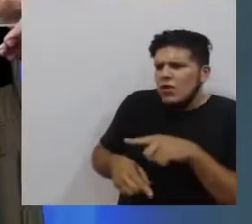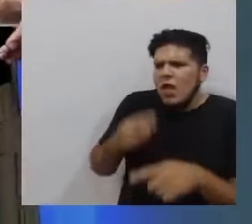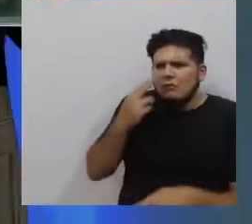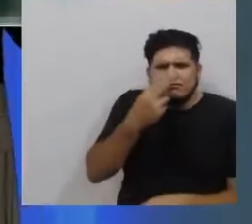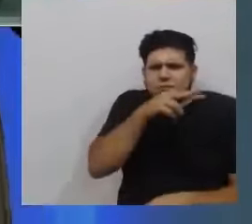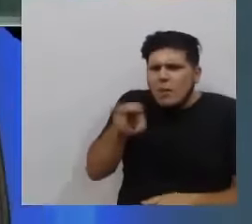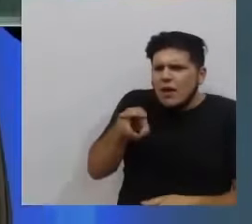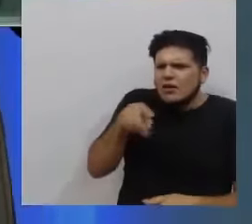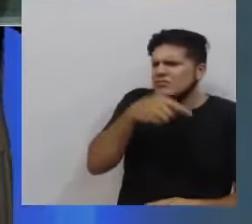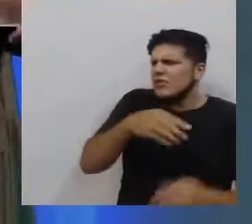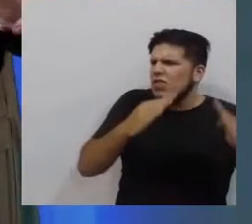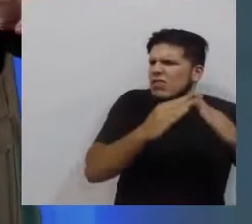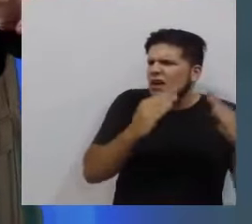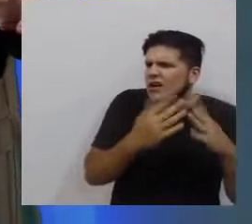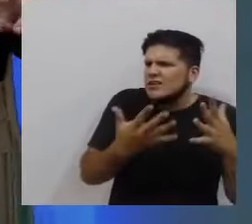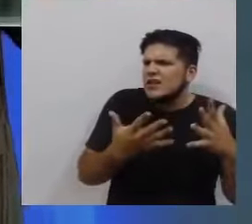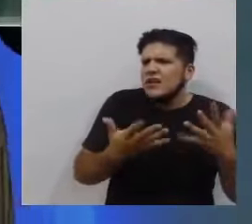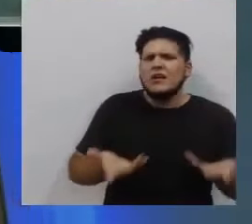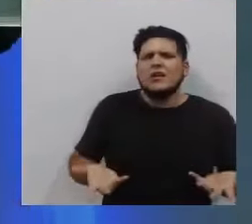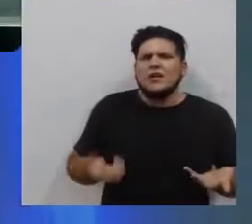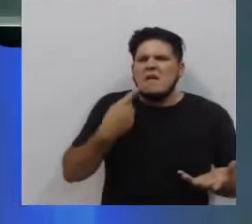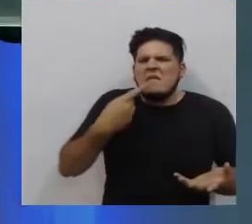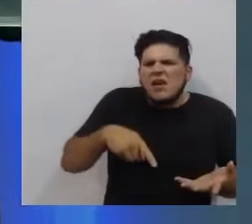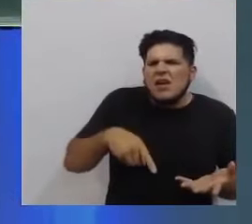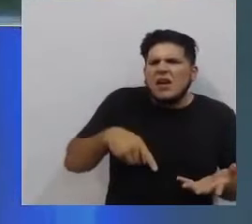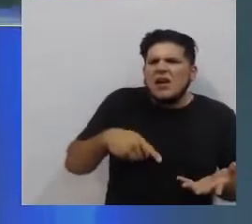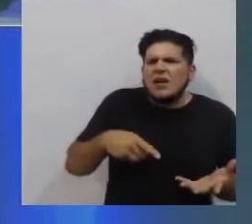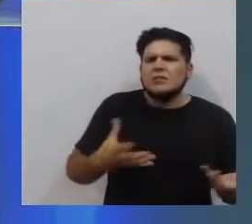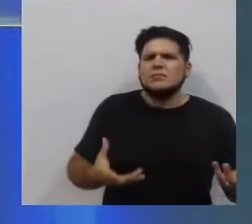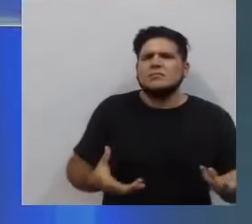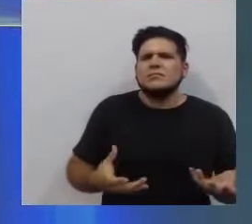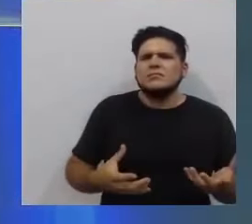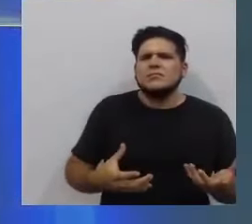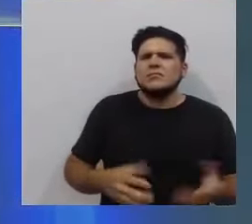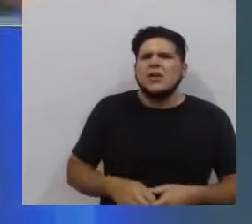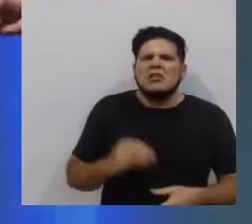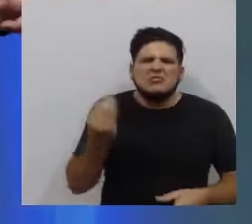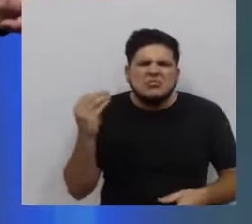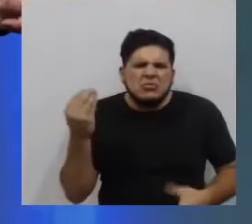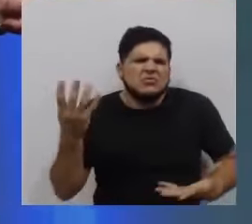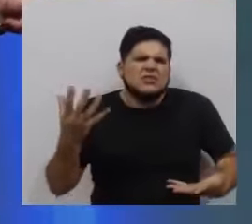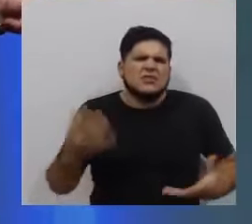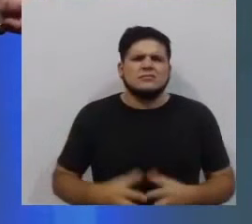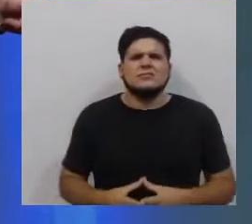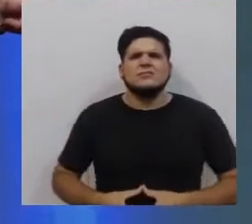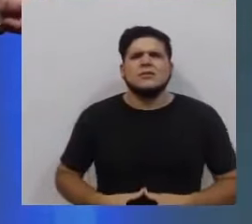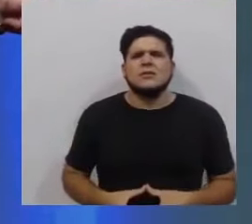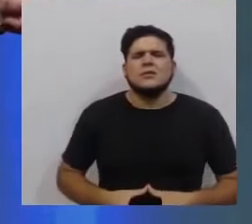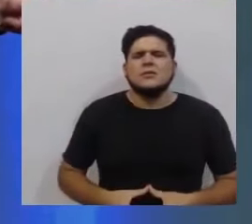dice no pueden estar de esa manera hay otro camino hay otra visión hay otras cosas que se pueden